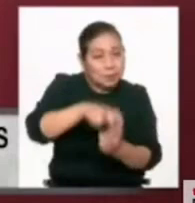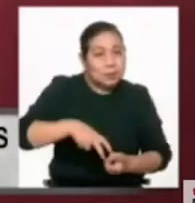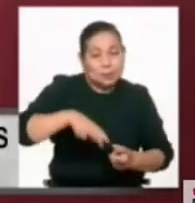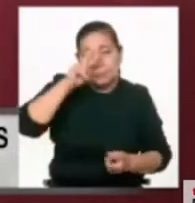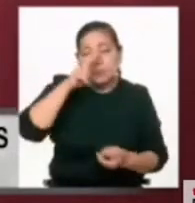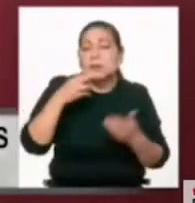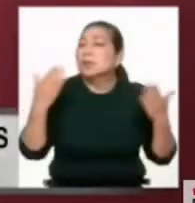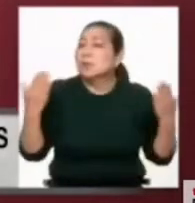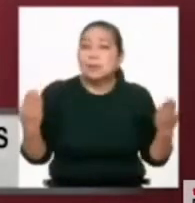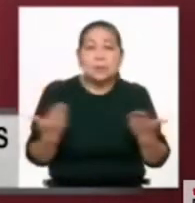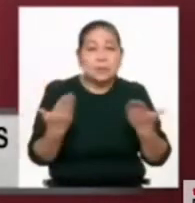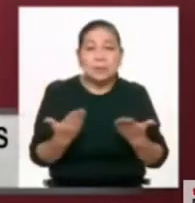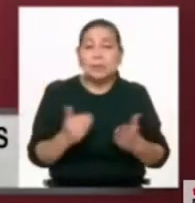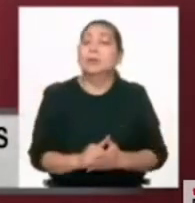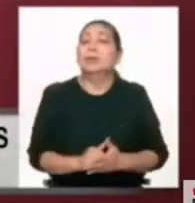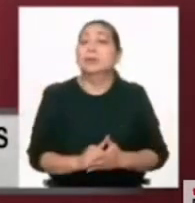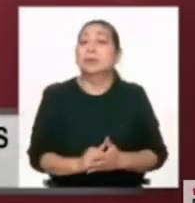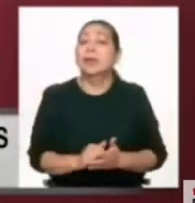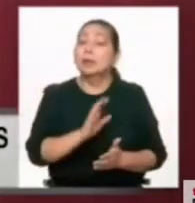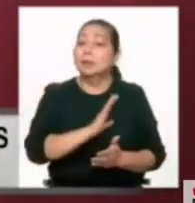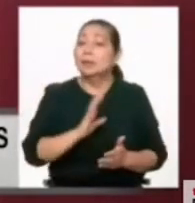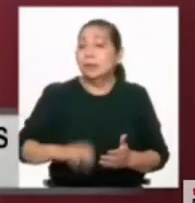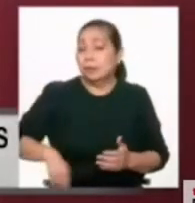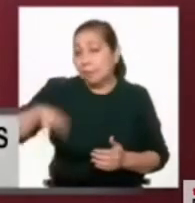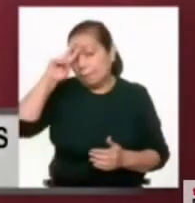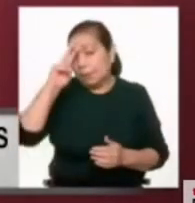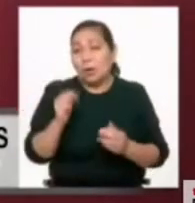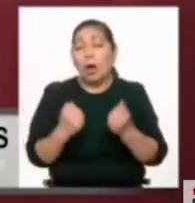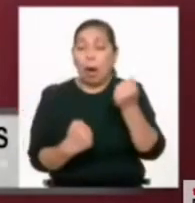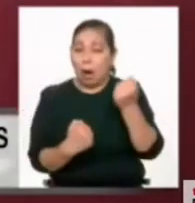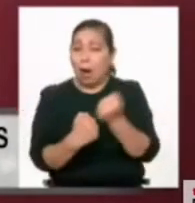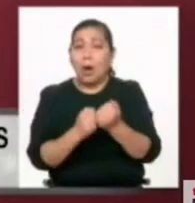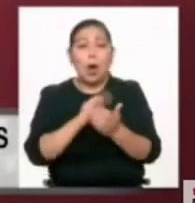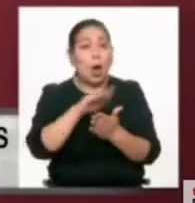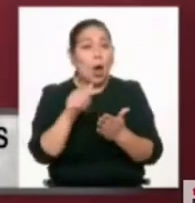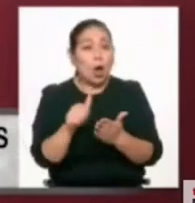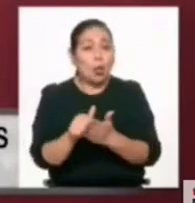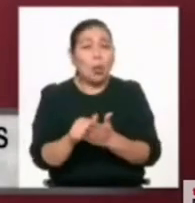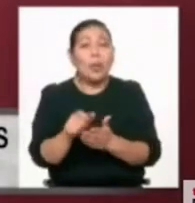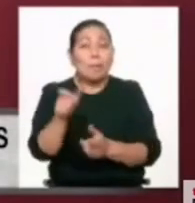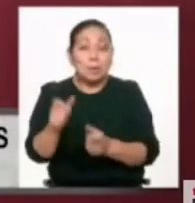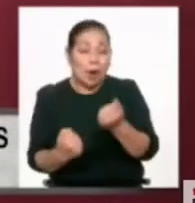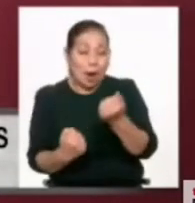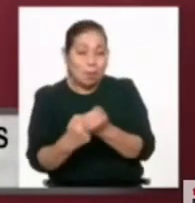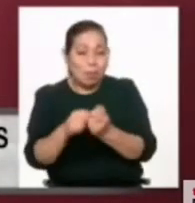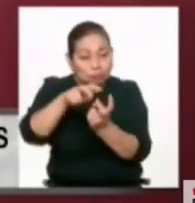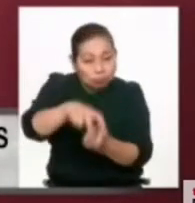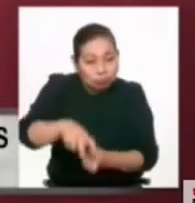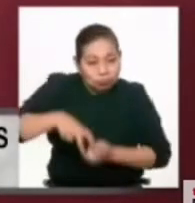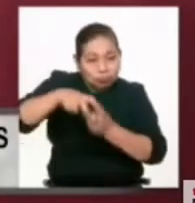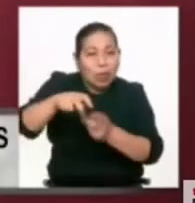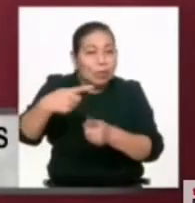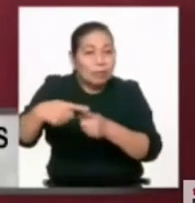Perú, donde de una u otra forma el Estado peruano va a respaldar a todos nuestros agricultores de las